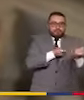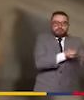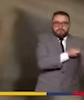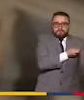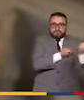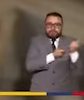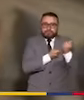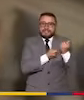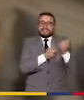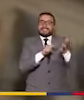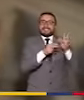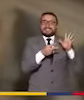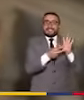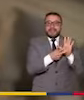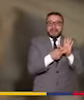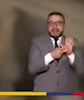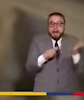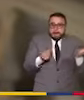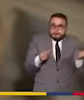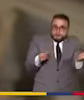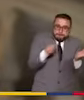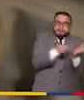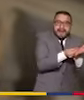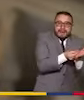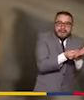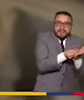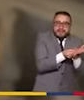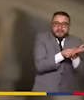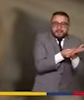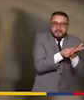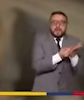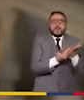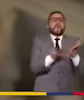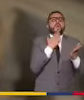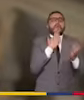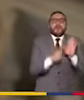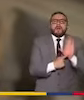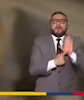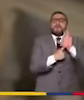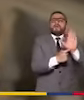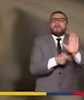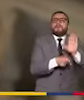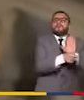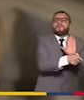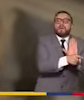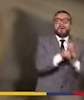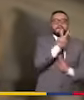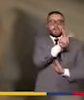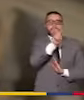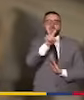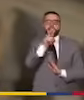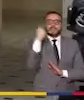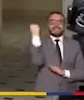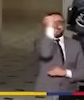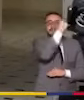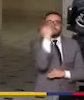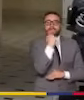decir, se acabó de pagar, presentado el 22 de septiembre del